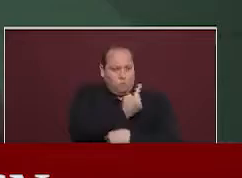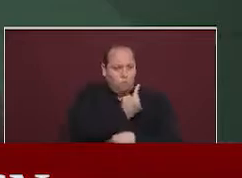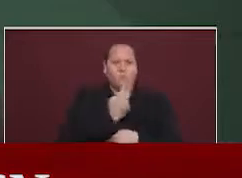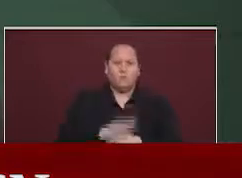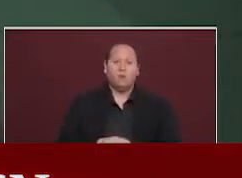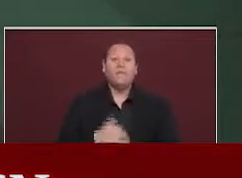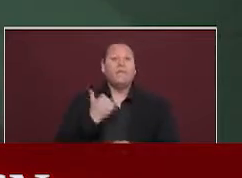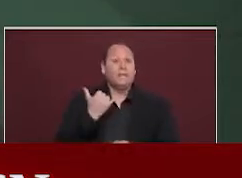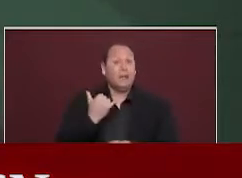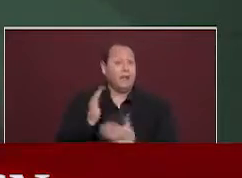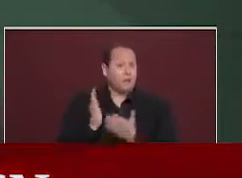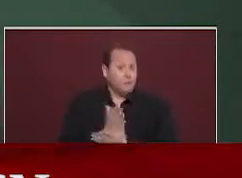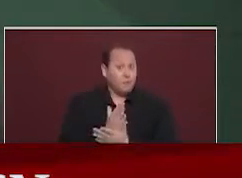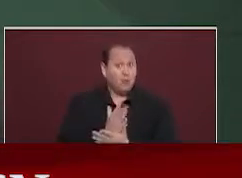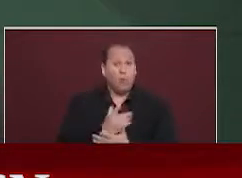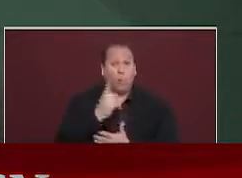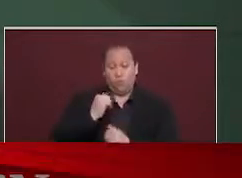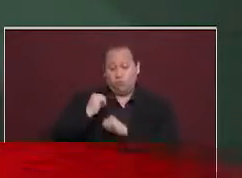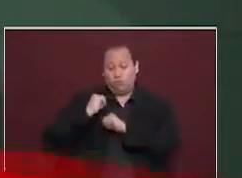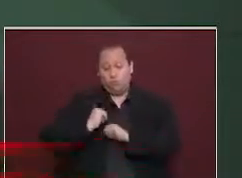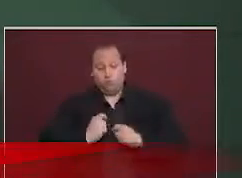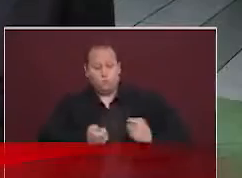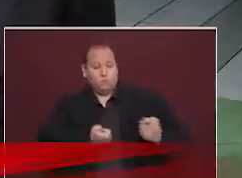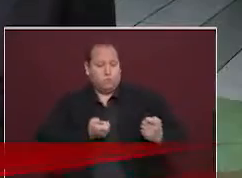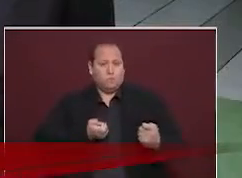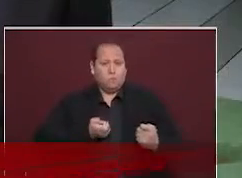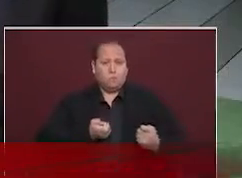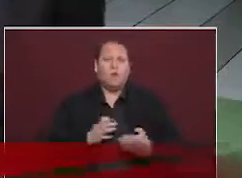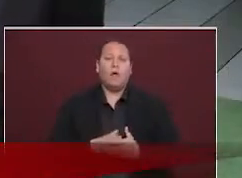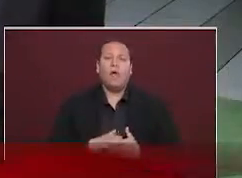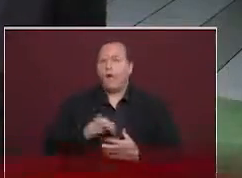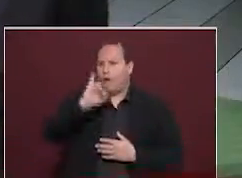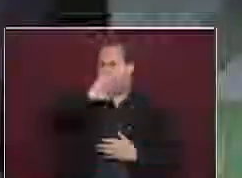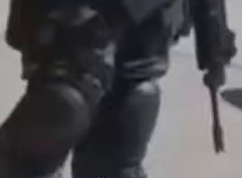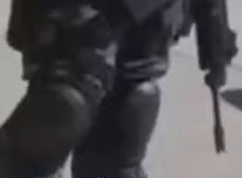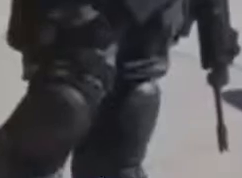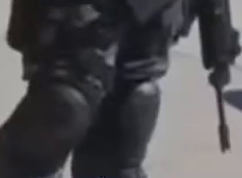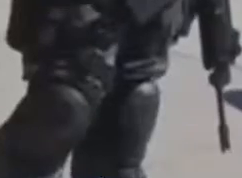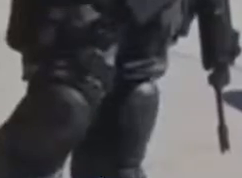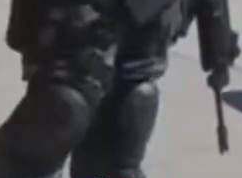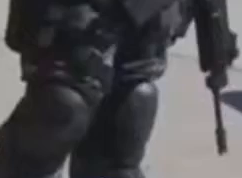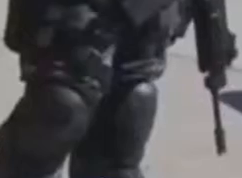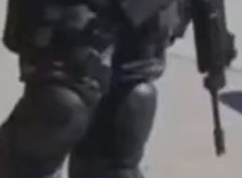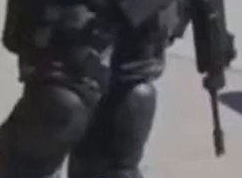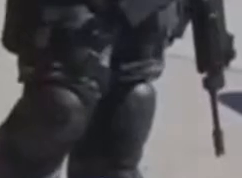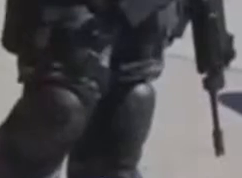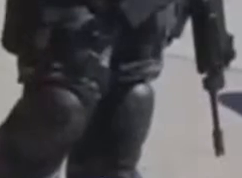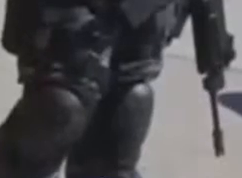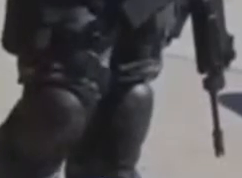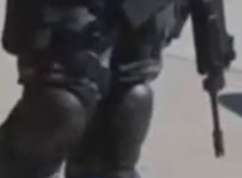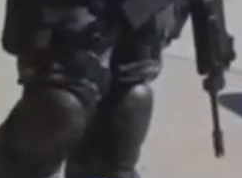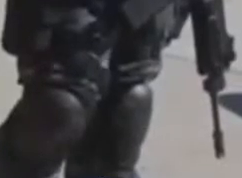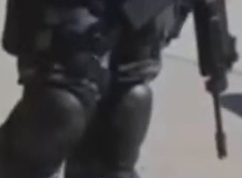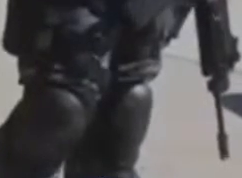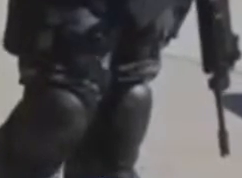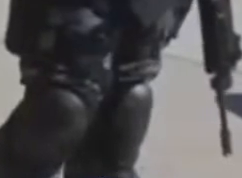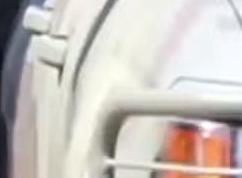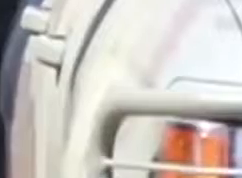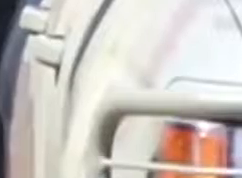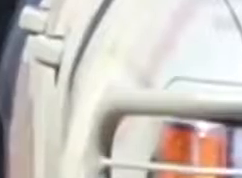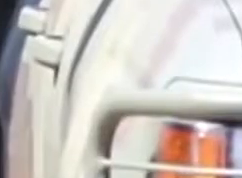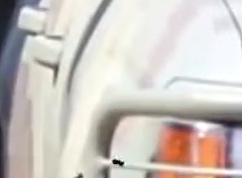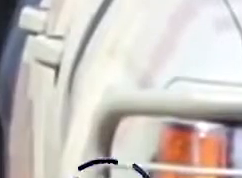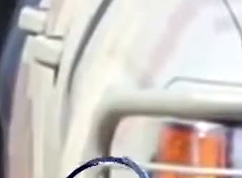atender las 266 coordinaciones territoriales en las que se ha dividido el territorio nacional previo que en tres meses